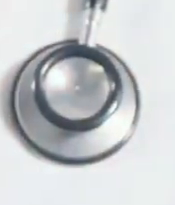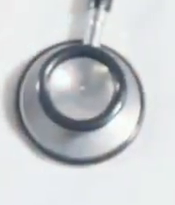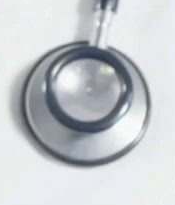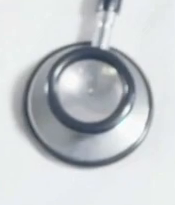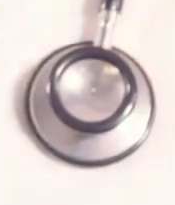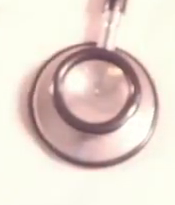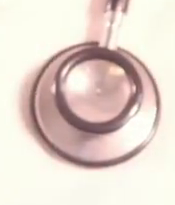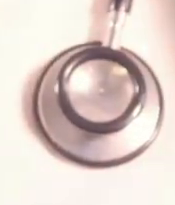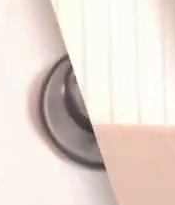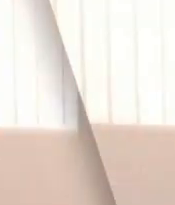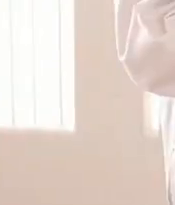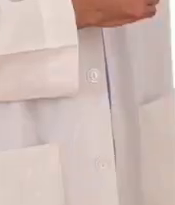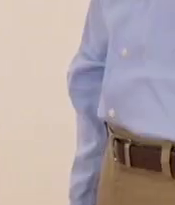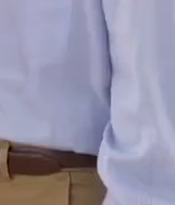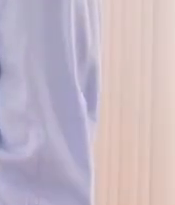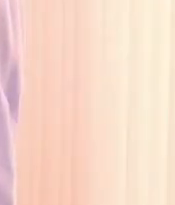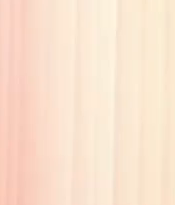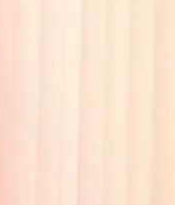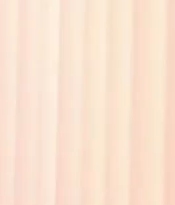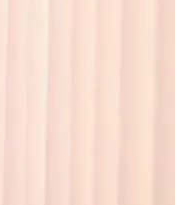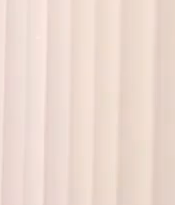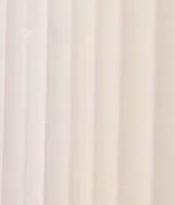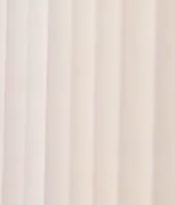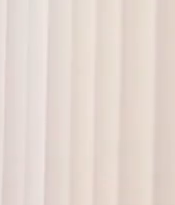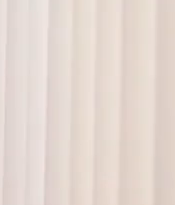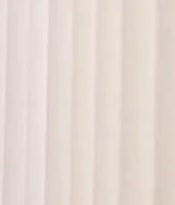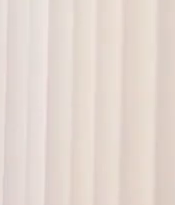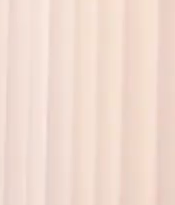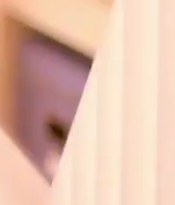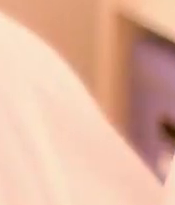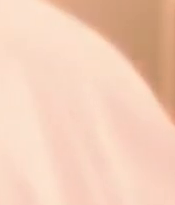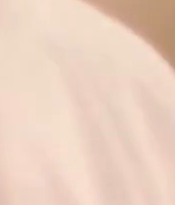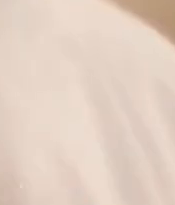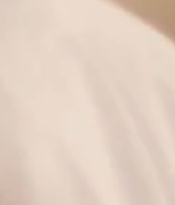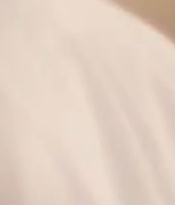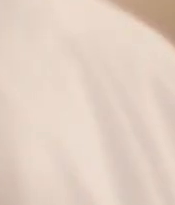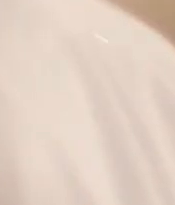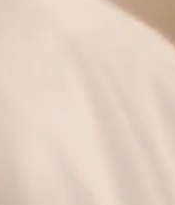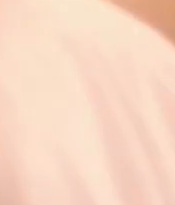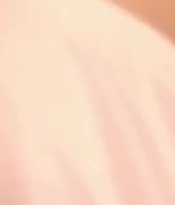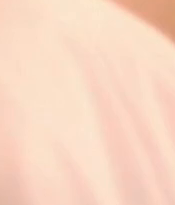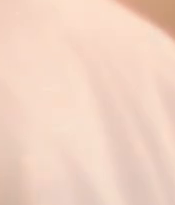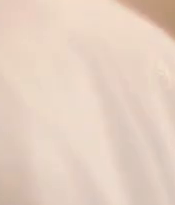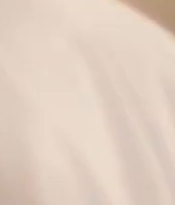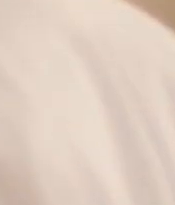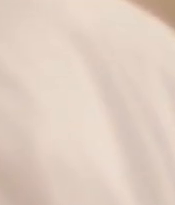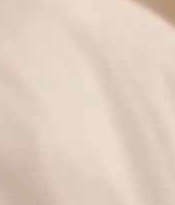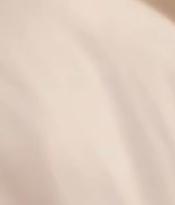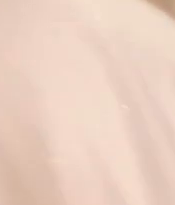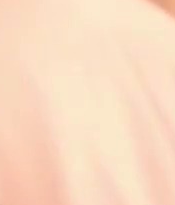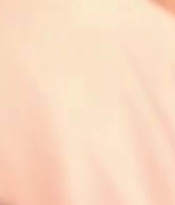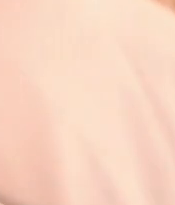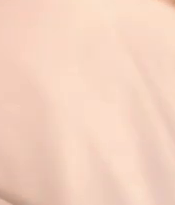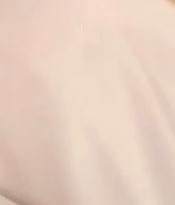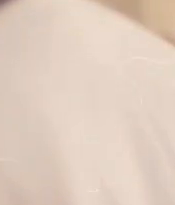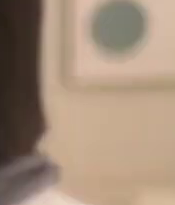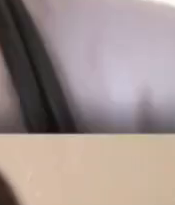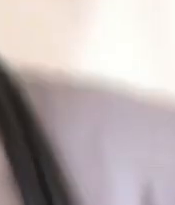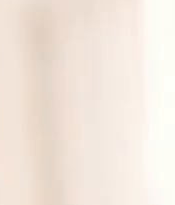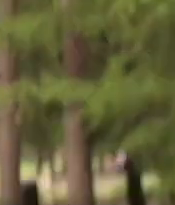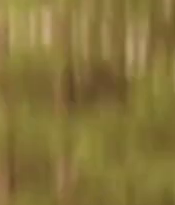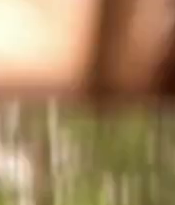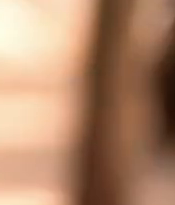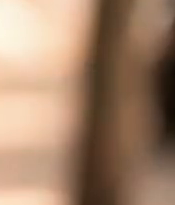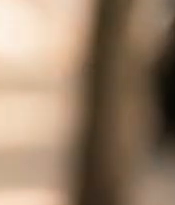La vasectomía sin bisturí. Un procedimiento seguro y definitivo. Se realiza de manera ambulatoria, es decir, es rápido y sencillo